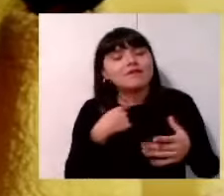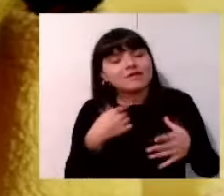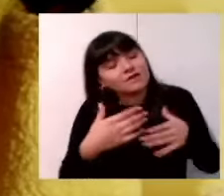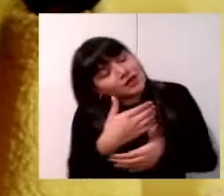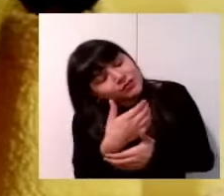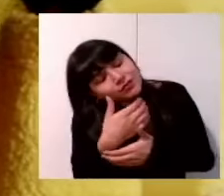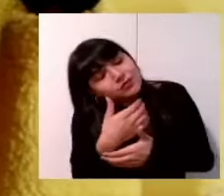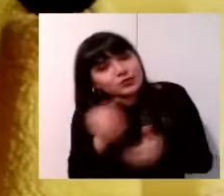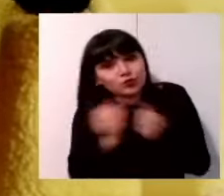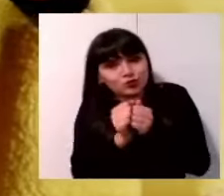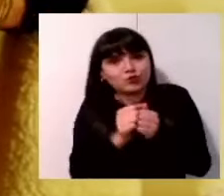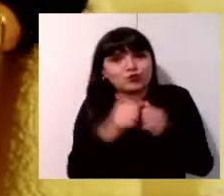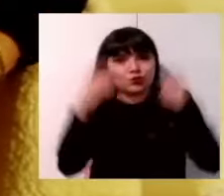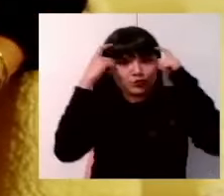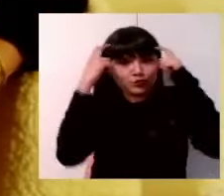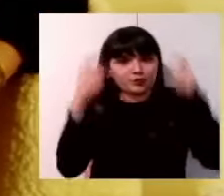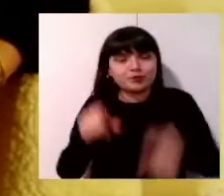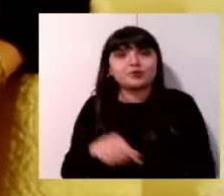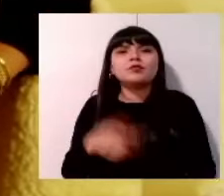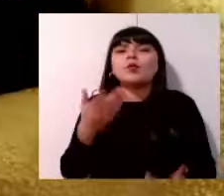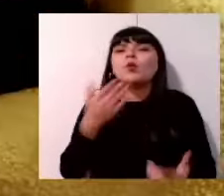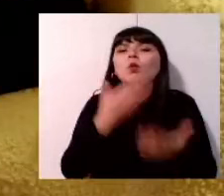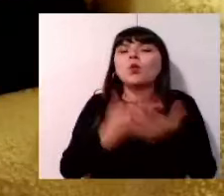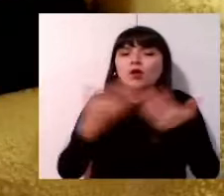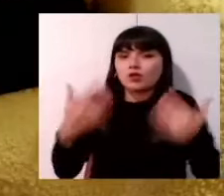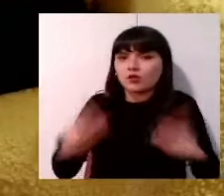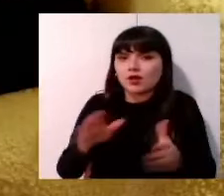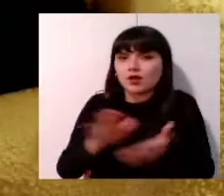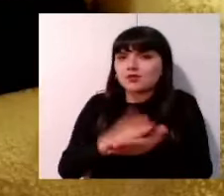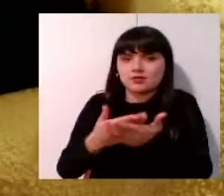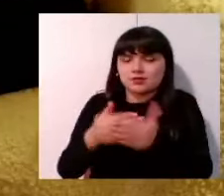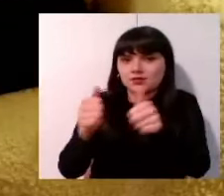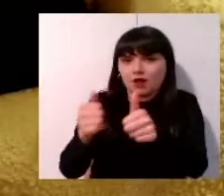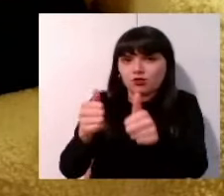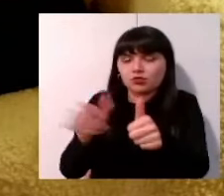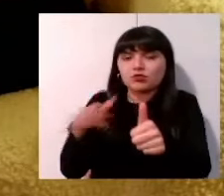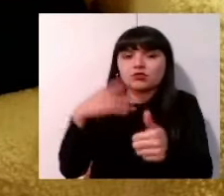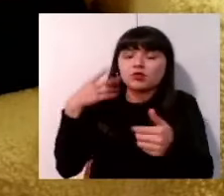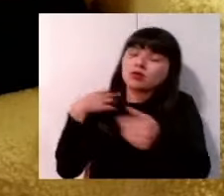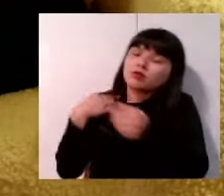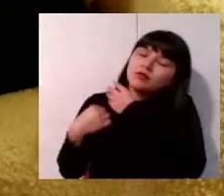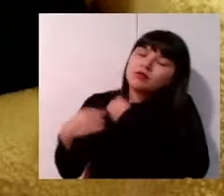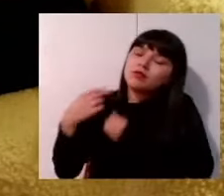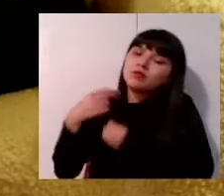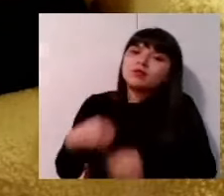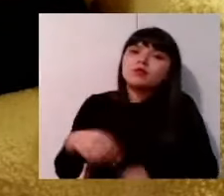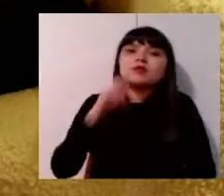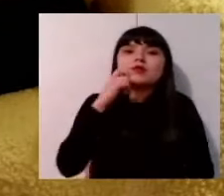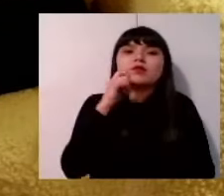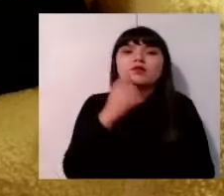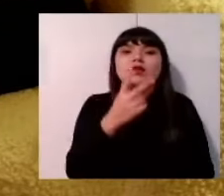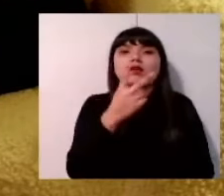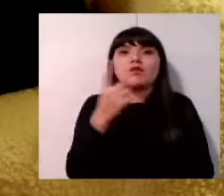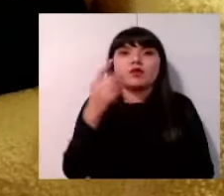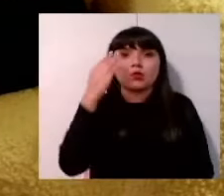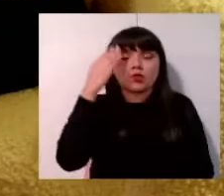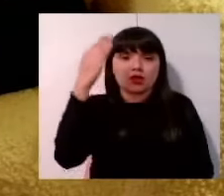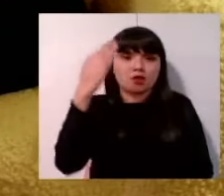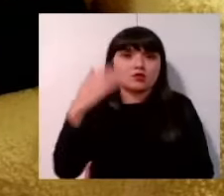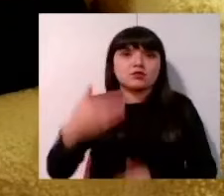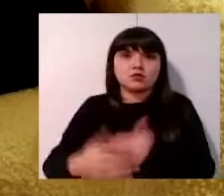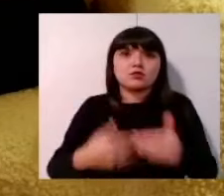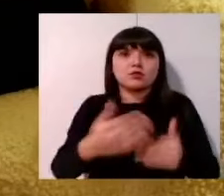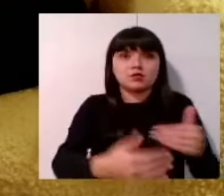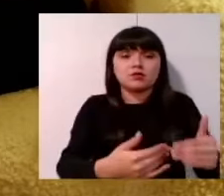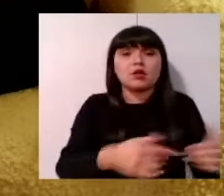dejar ese hábito, como por ejemplo tocarle el pelo a la mamá? Mira, así como cualquier hábito, 21 días. Es un tiempo, y es largo, y por eso hay que